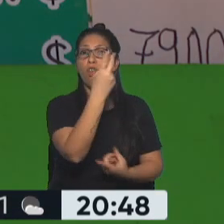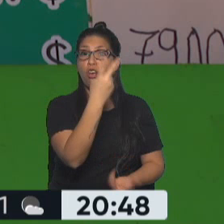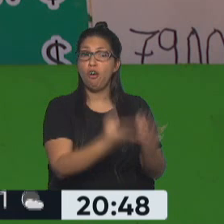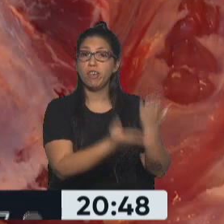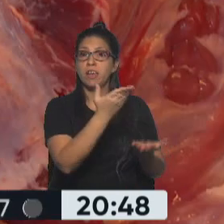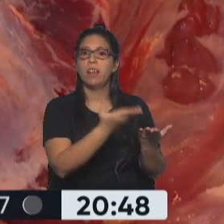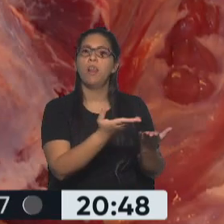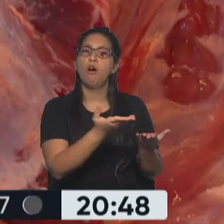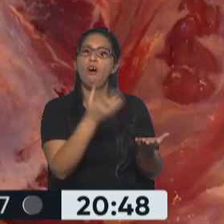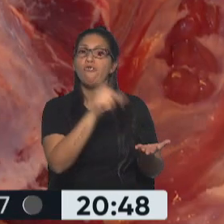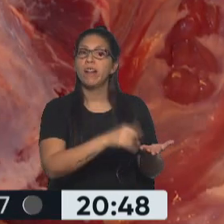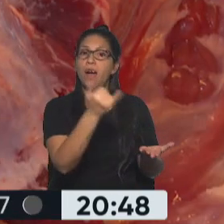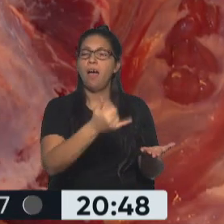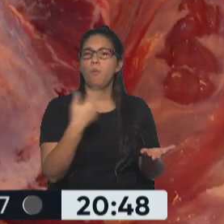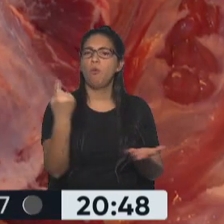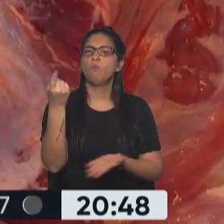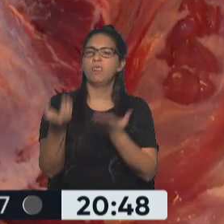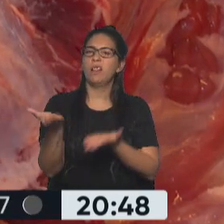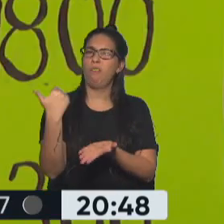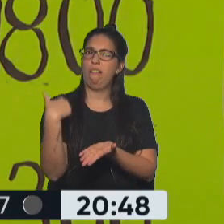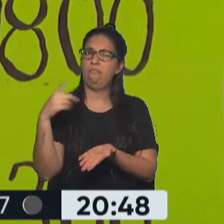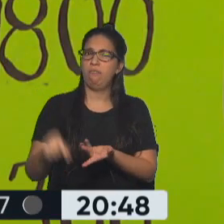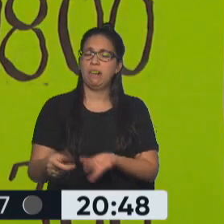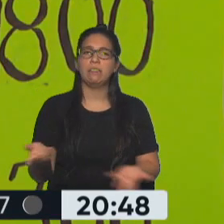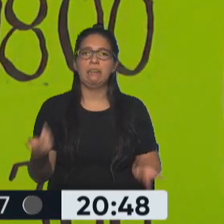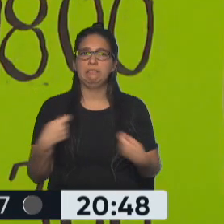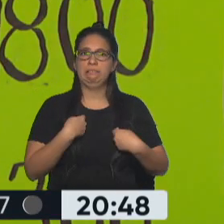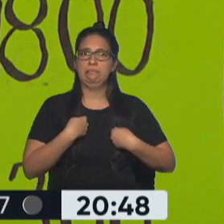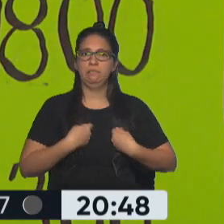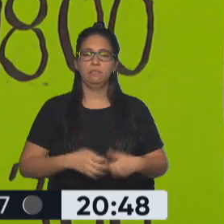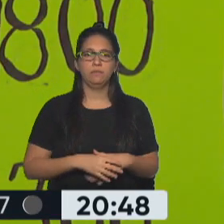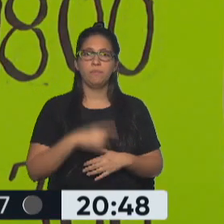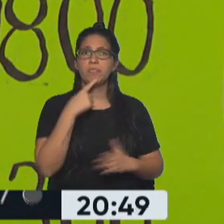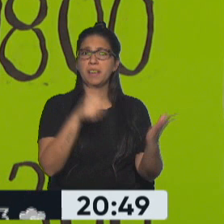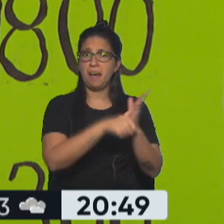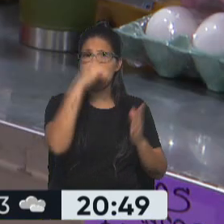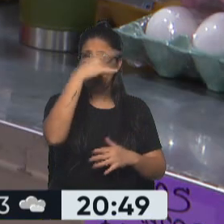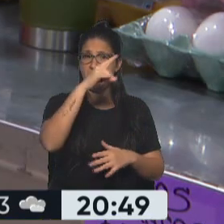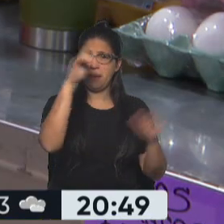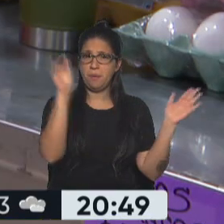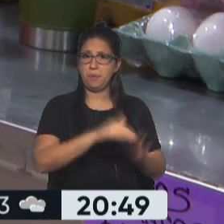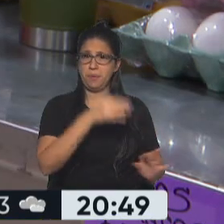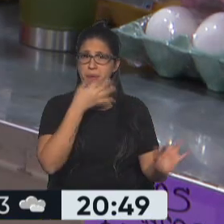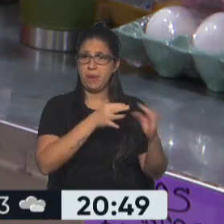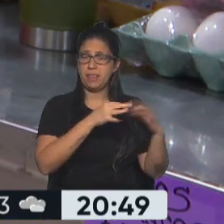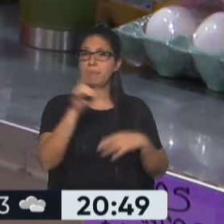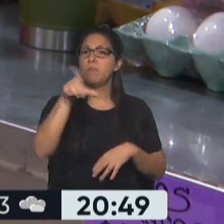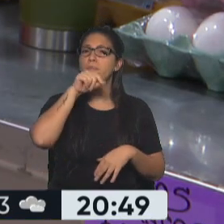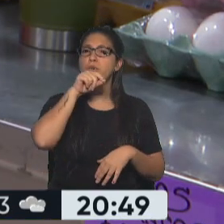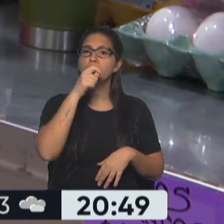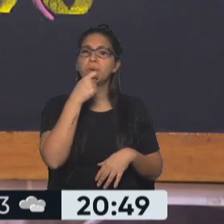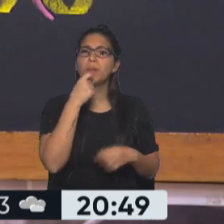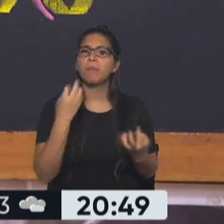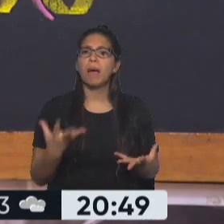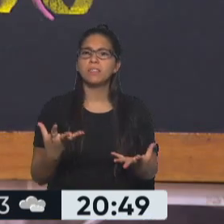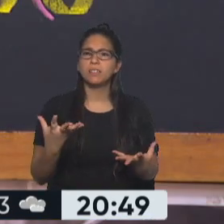llevar por 1 kilo. La carne vacuna dice que está bajo el consumo. ¿Qué pasa con el pollo, por ejemplo,